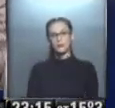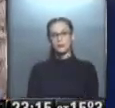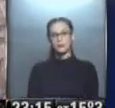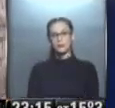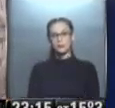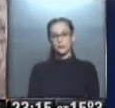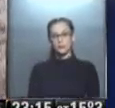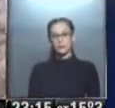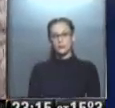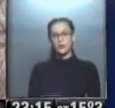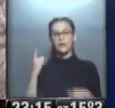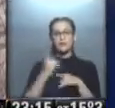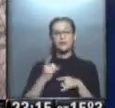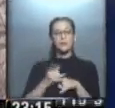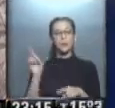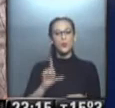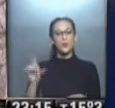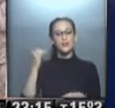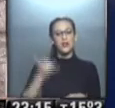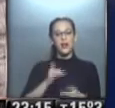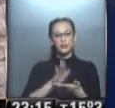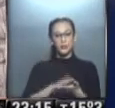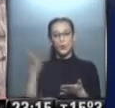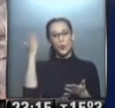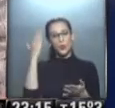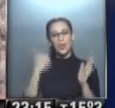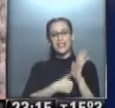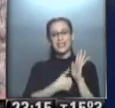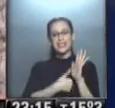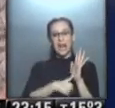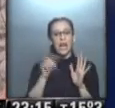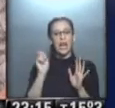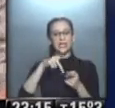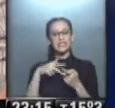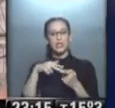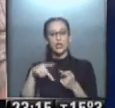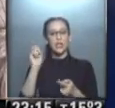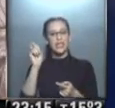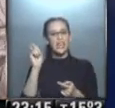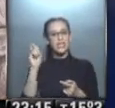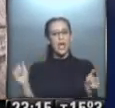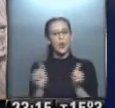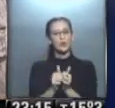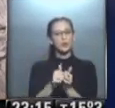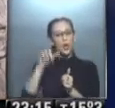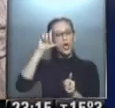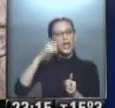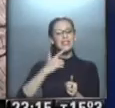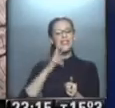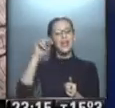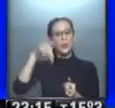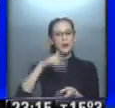eso. Y como cada lunes tenemos columna de cultura digital, de tecnología, está a mi lado el señor